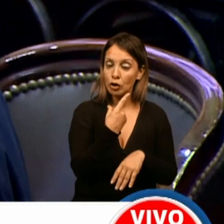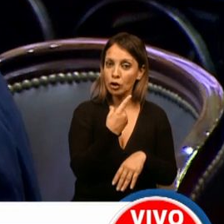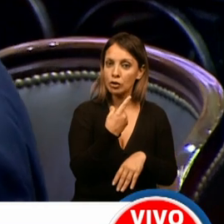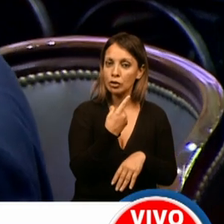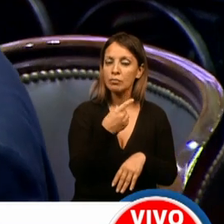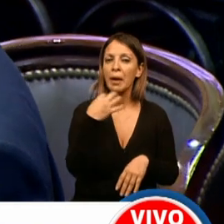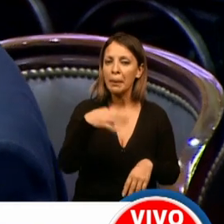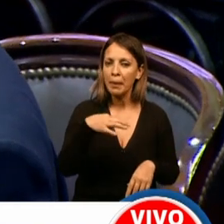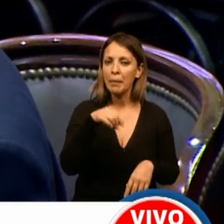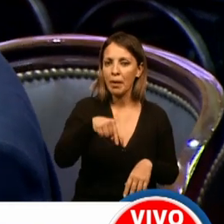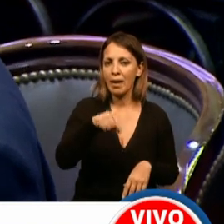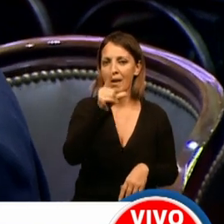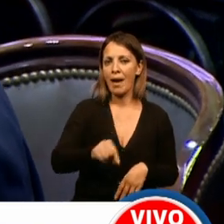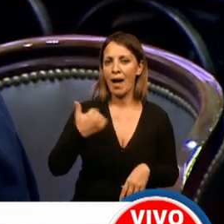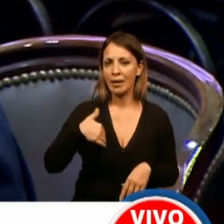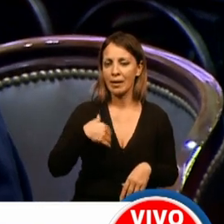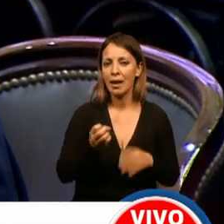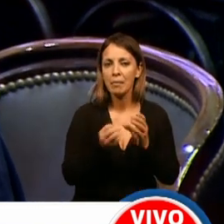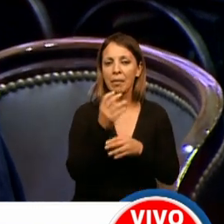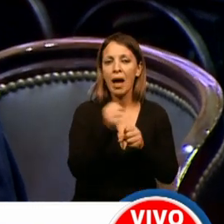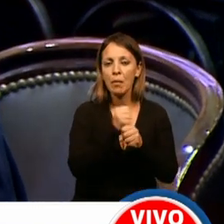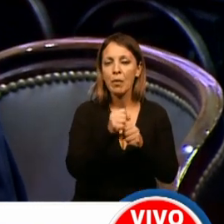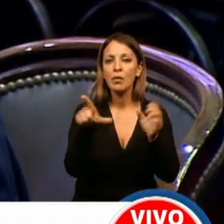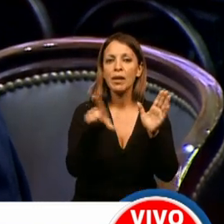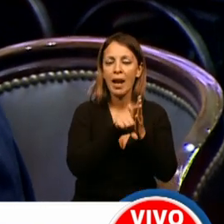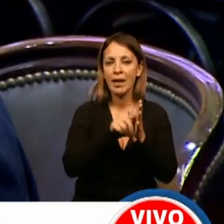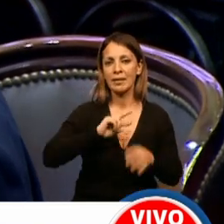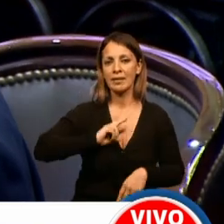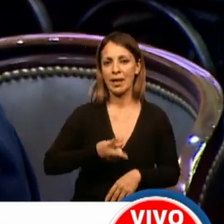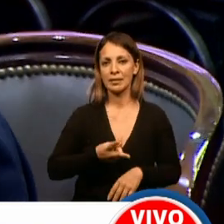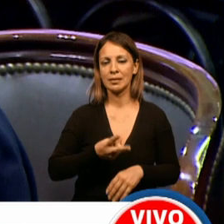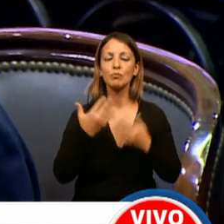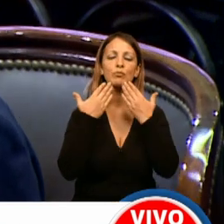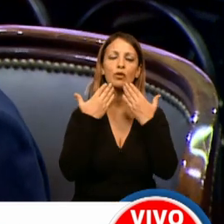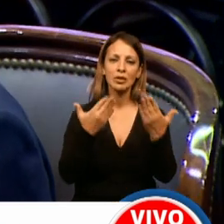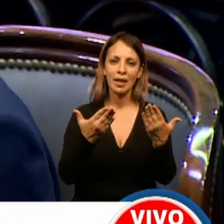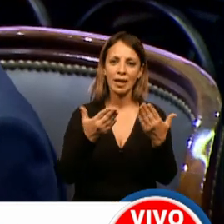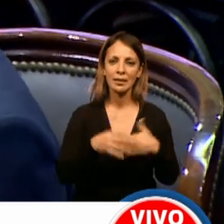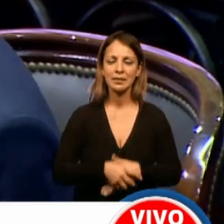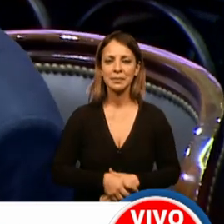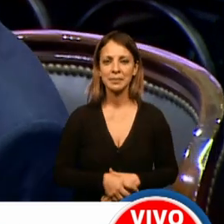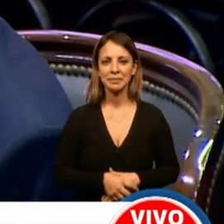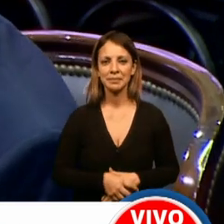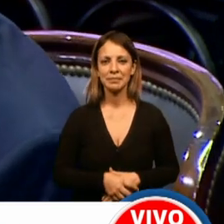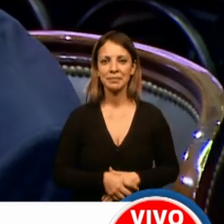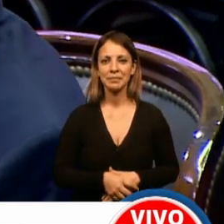en nuestro país una ley integral atrás muchas gracias presidenta